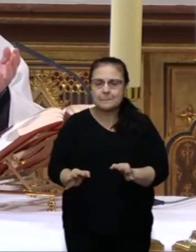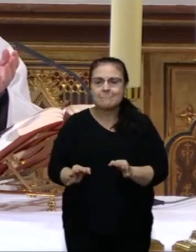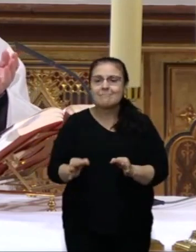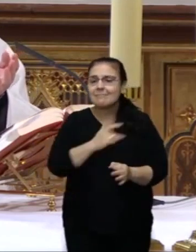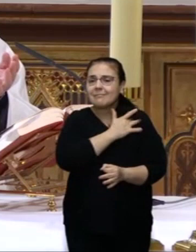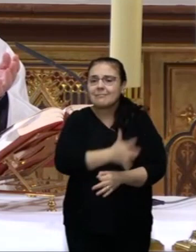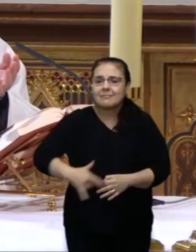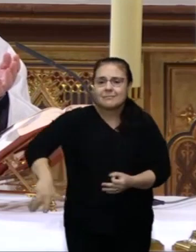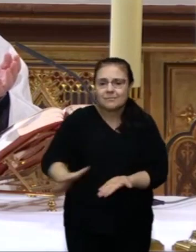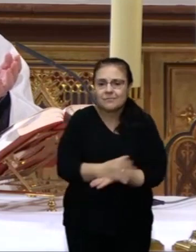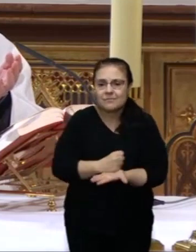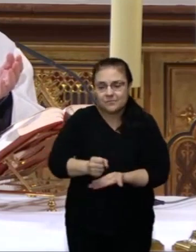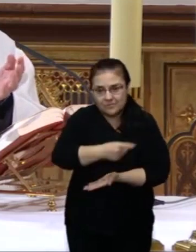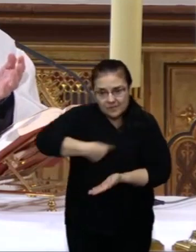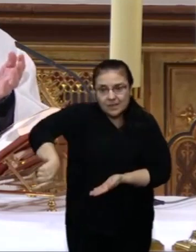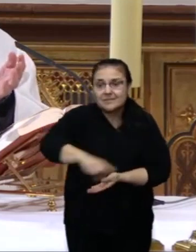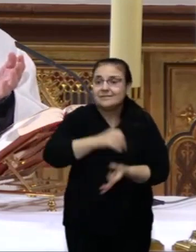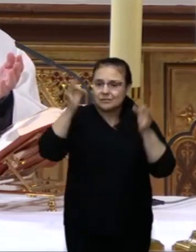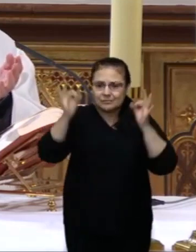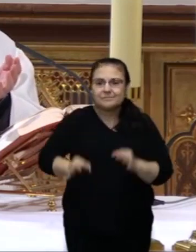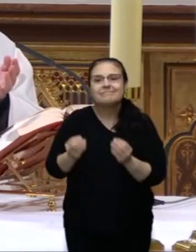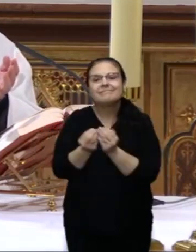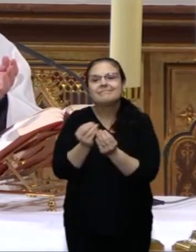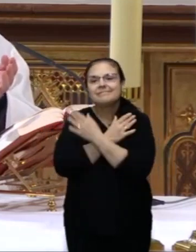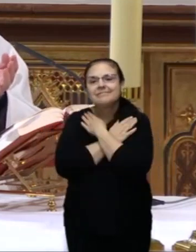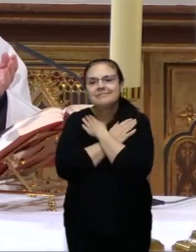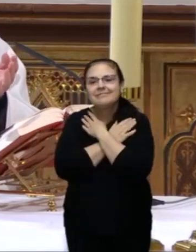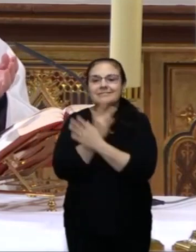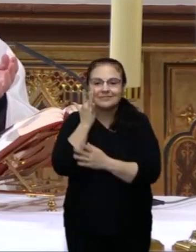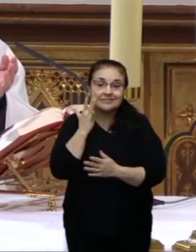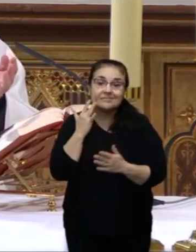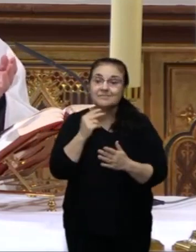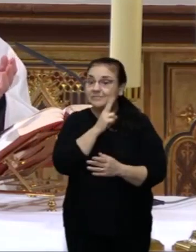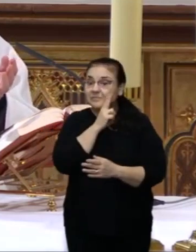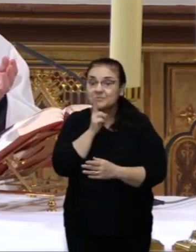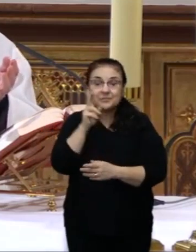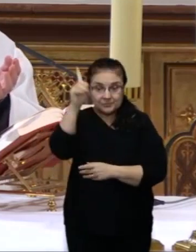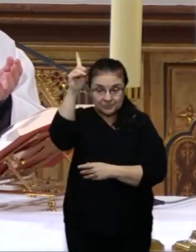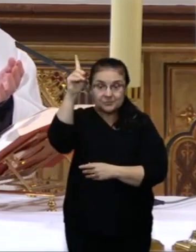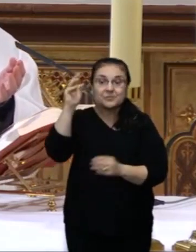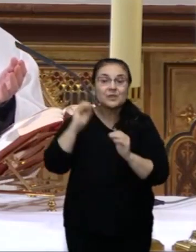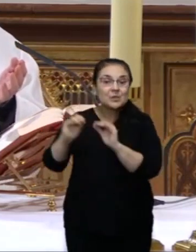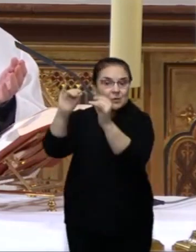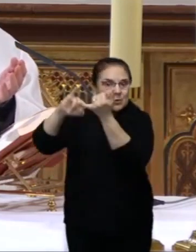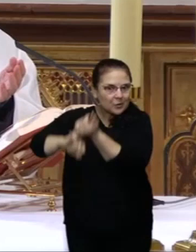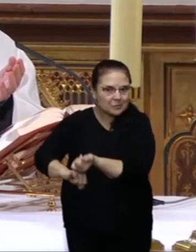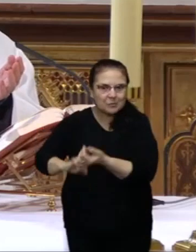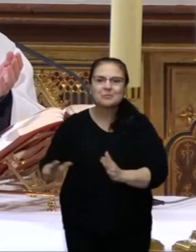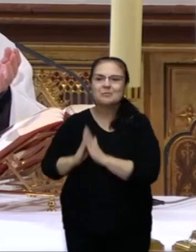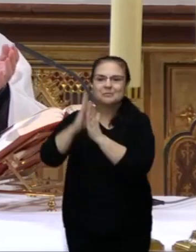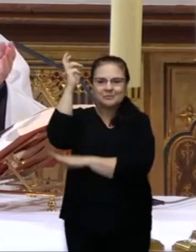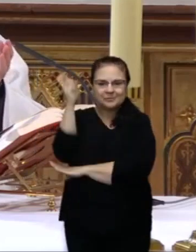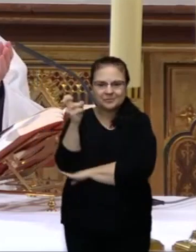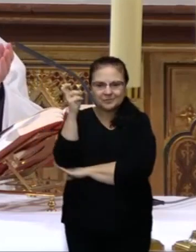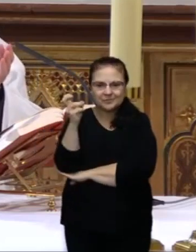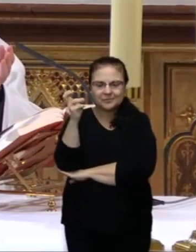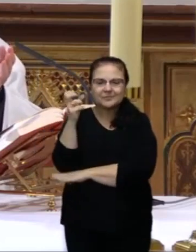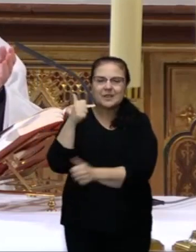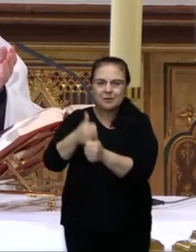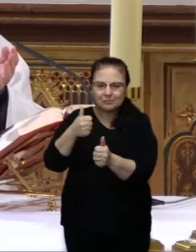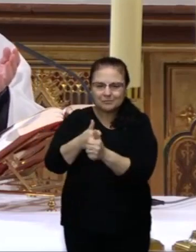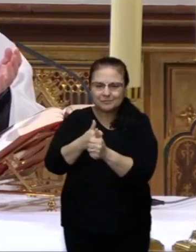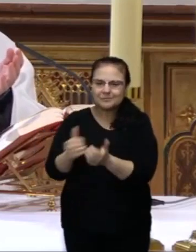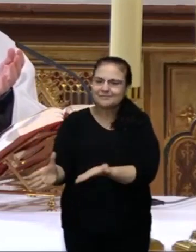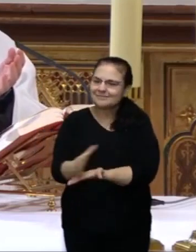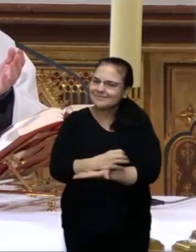Ten misericordia de todos nosotros, y así, con María, la Virgen Madre de Dios, su esposo, San José, los